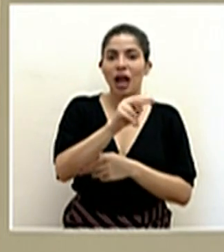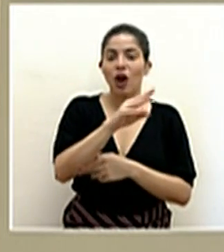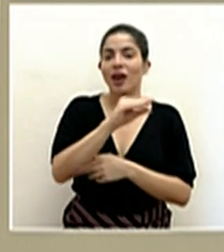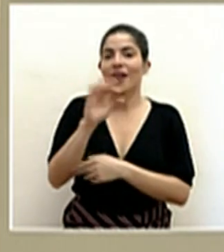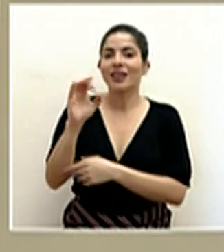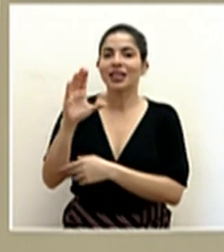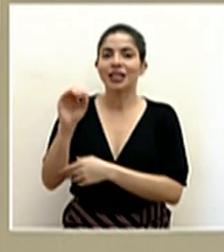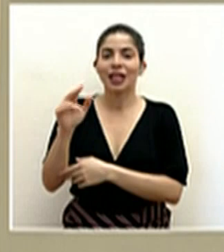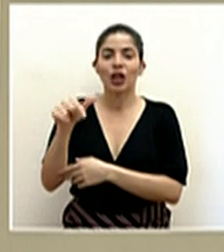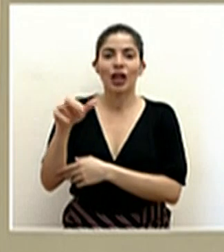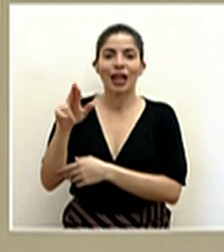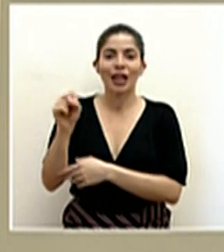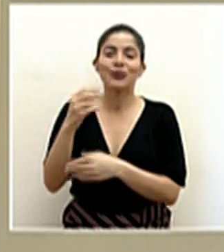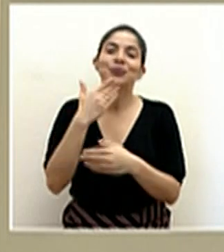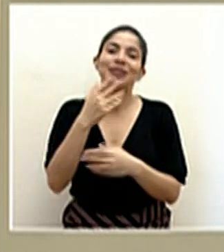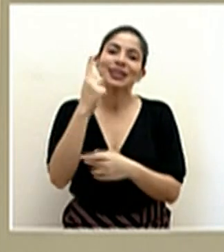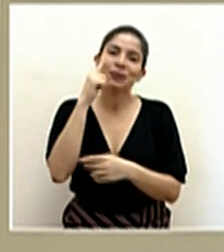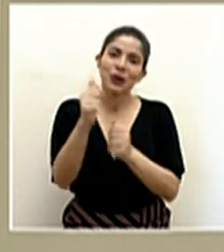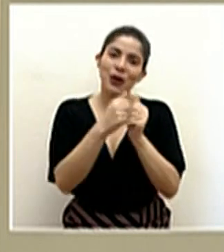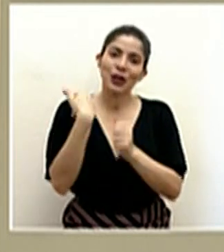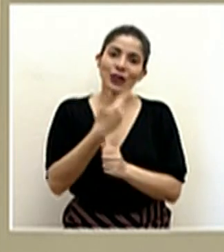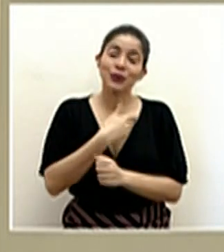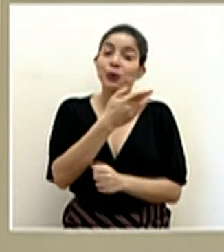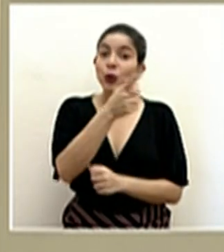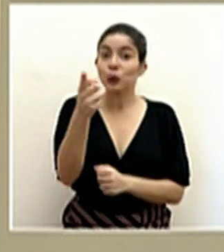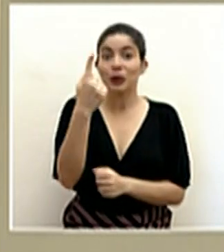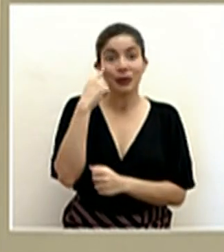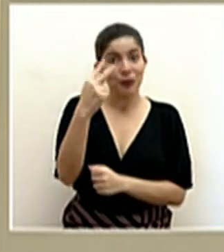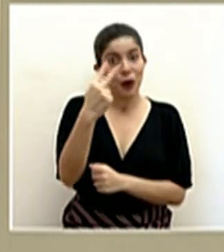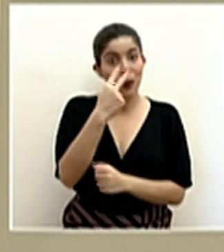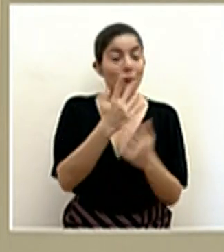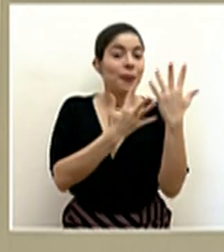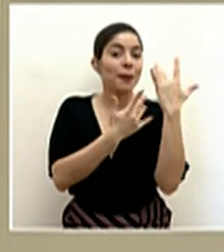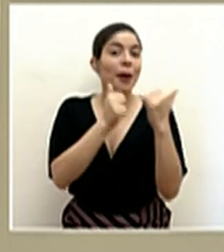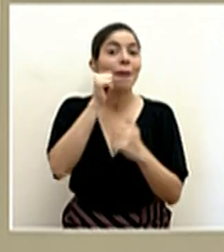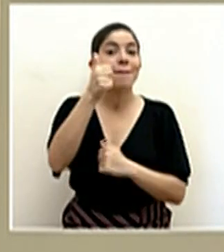Quiroz. Muchas gracias por habernos acompañado, a ustedes por sintonizar. Los